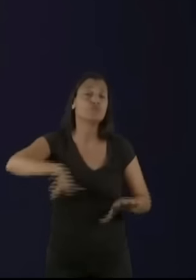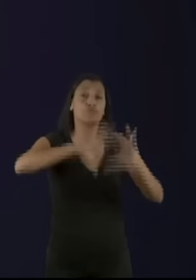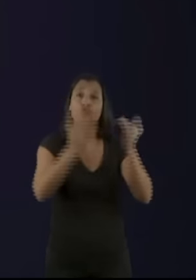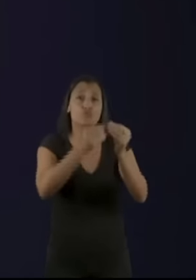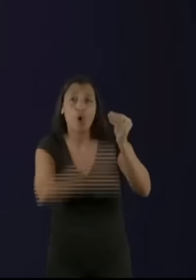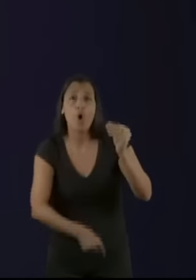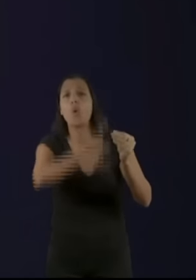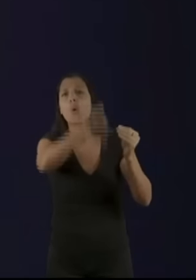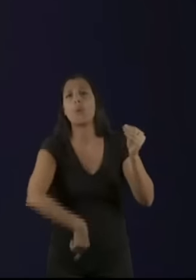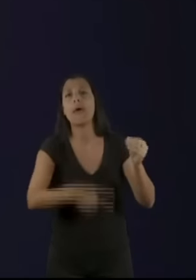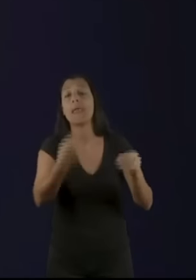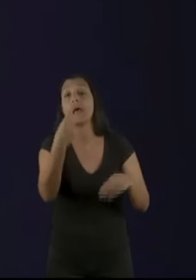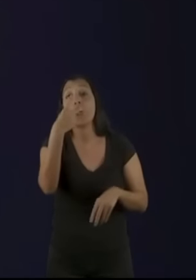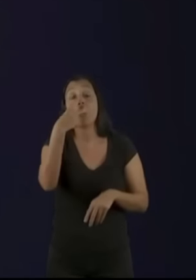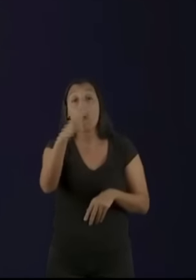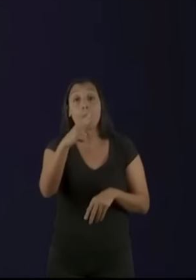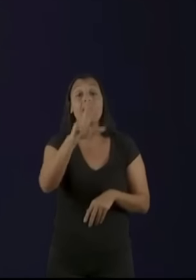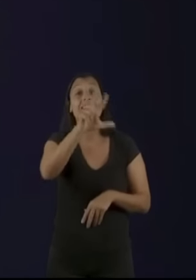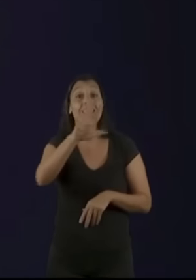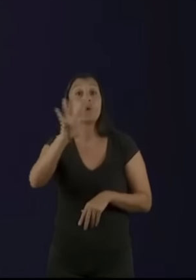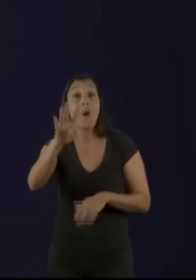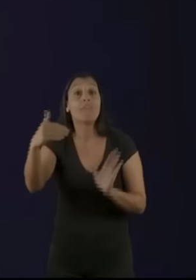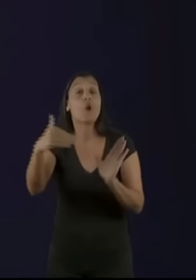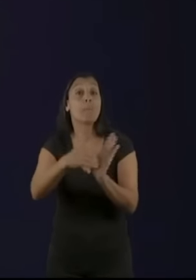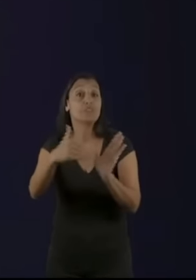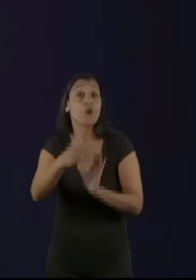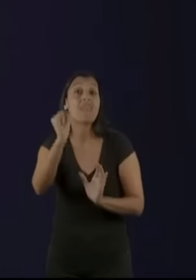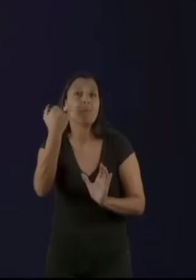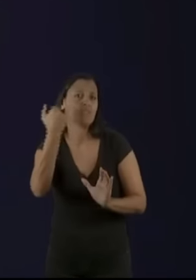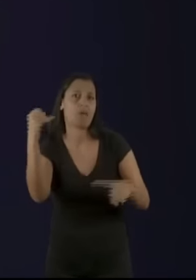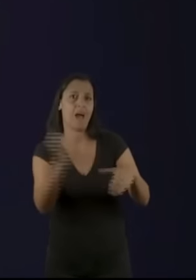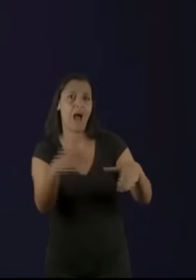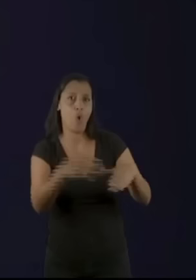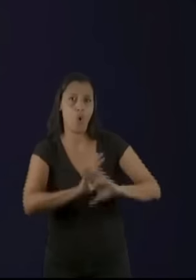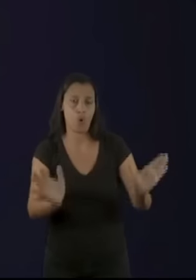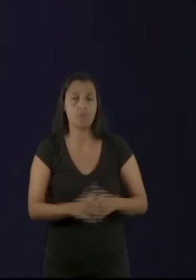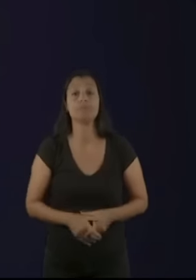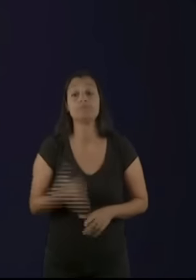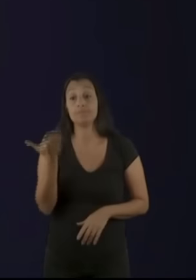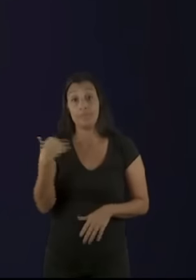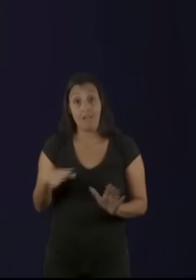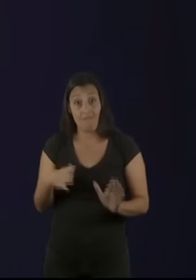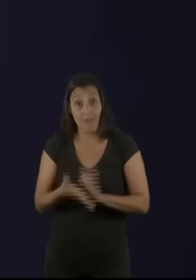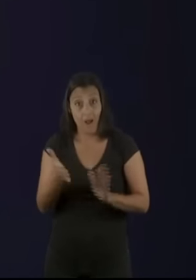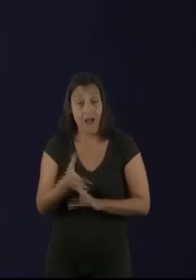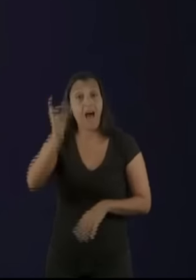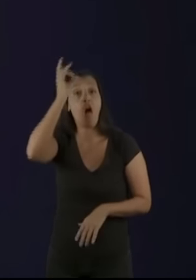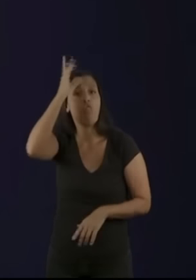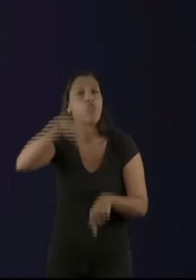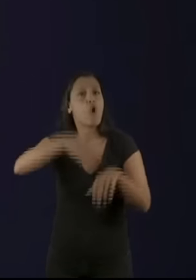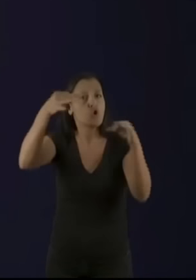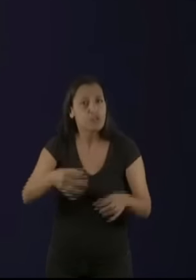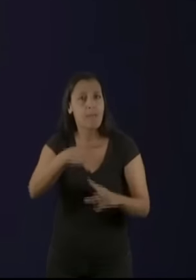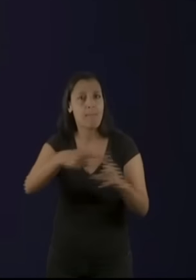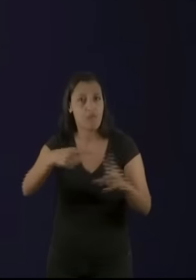recorte de 2034 millones de pesos por último en unos minutos más a las 12 en punto